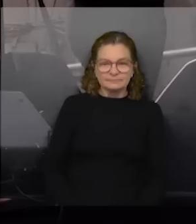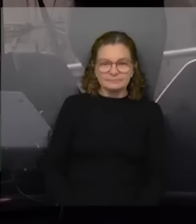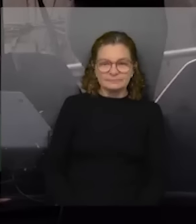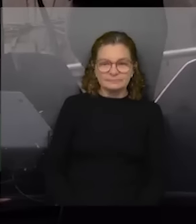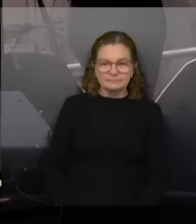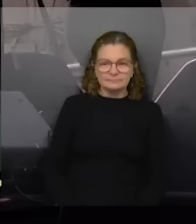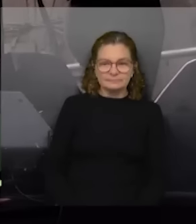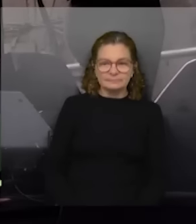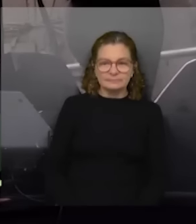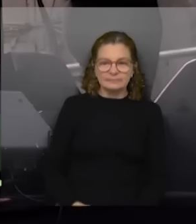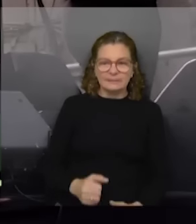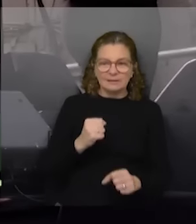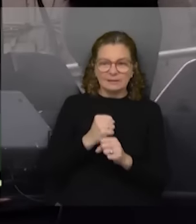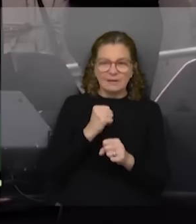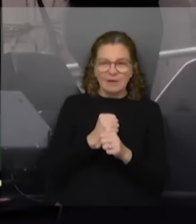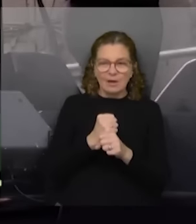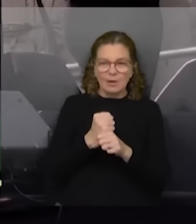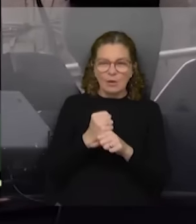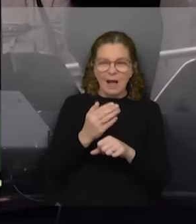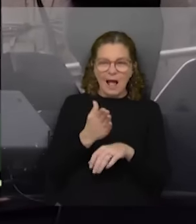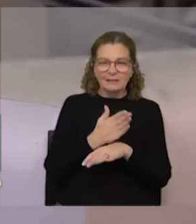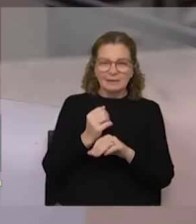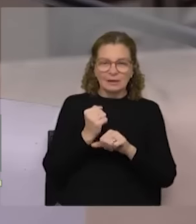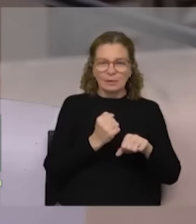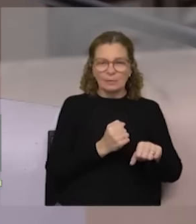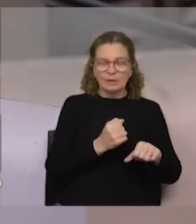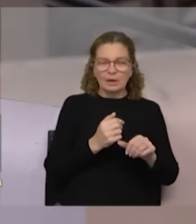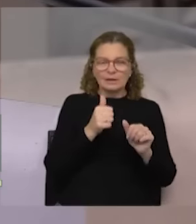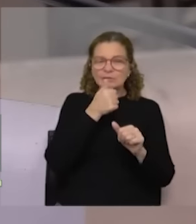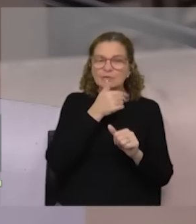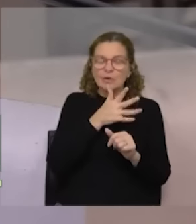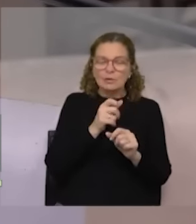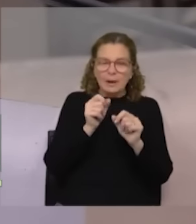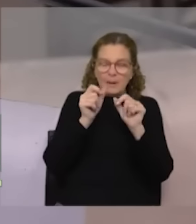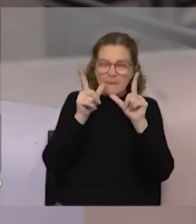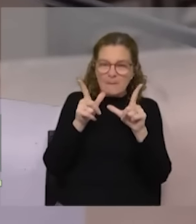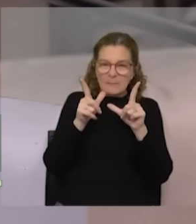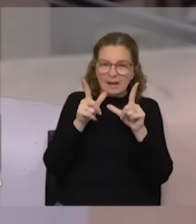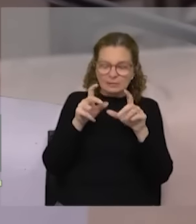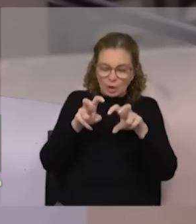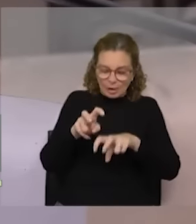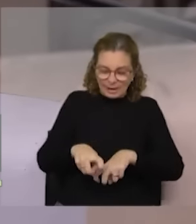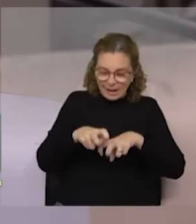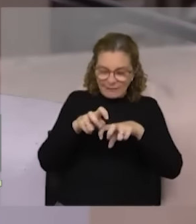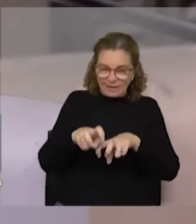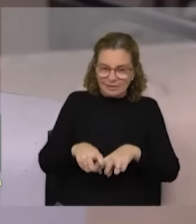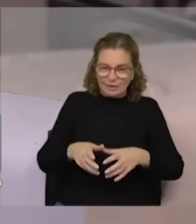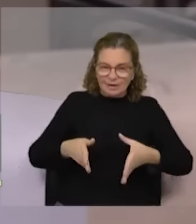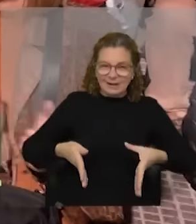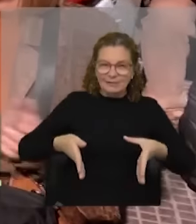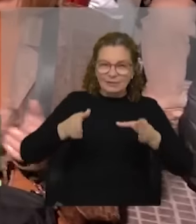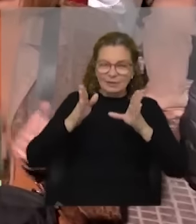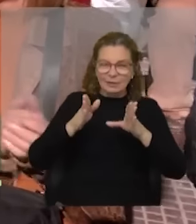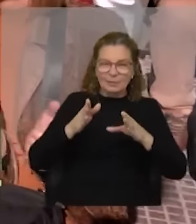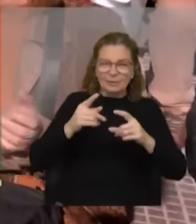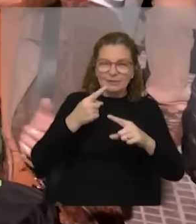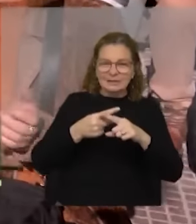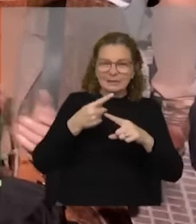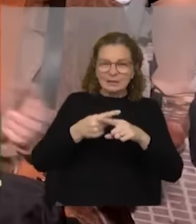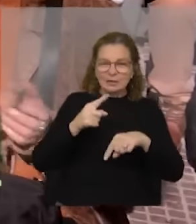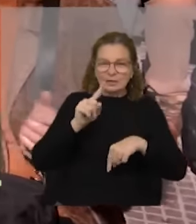las tareas previas a la inauguración incluyeron investigaciones históricas un estudio de impacto arqueológico y excavaciones ya que la edificación actual es del siglo XIX y